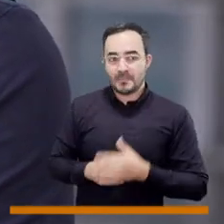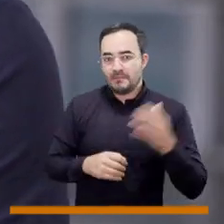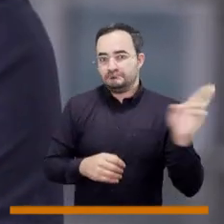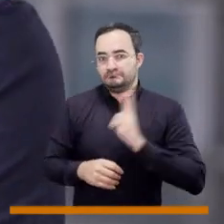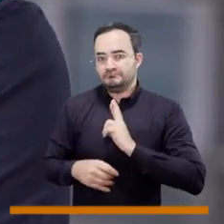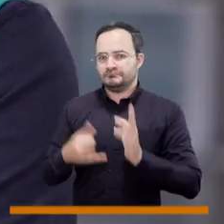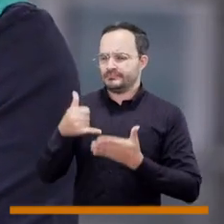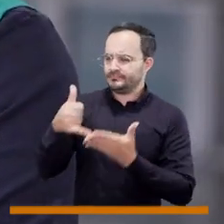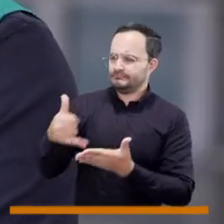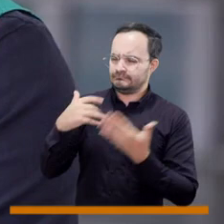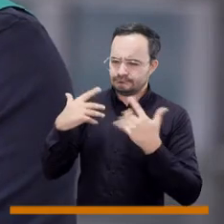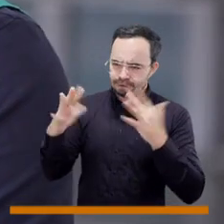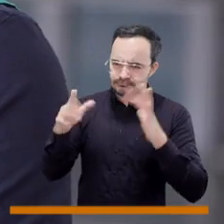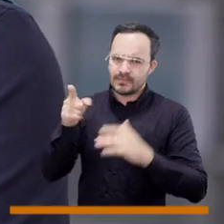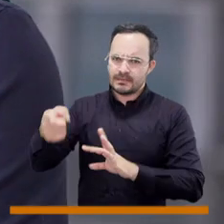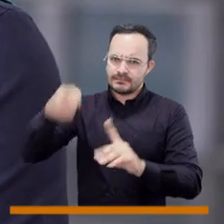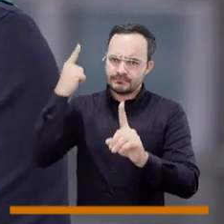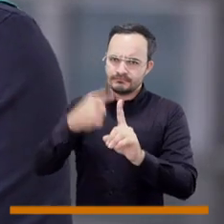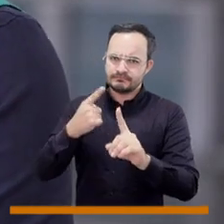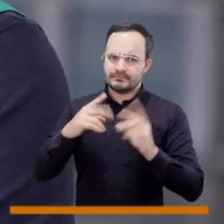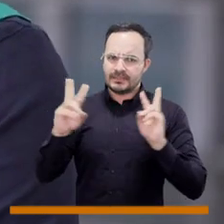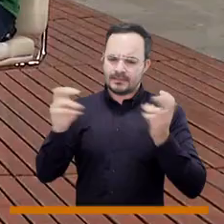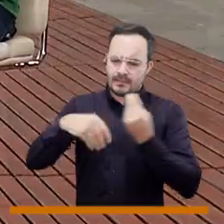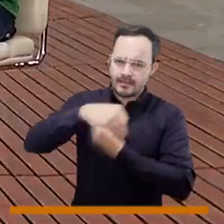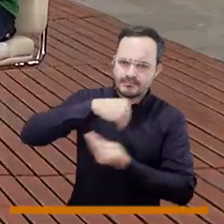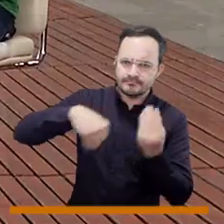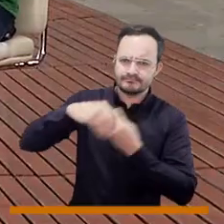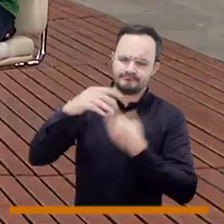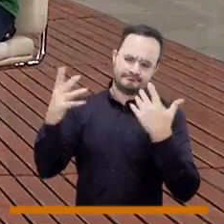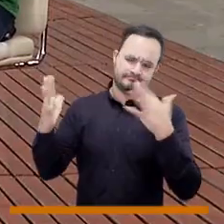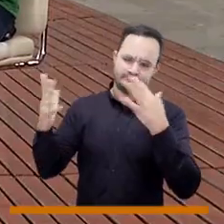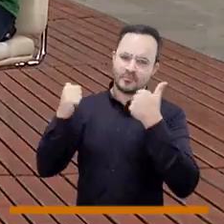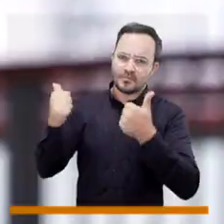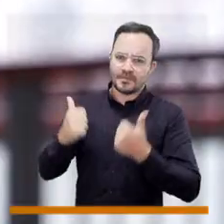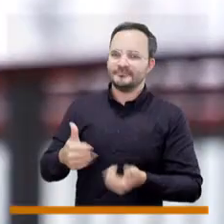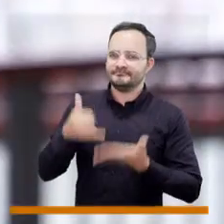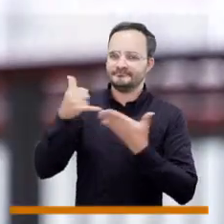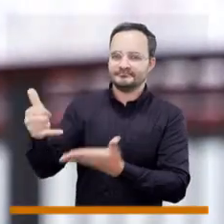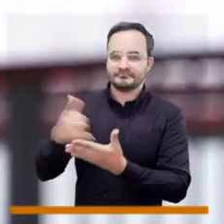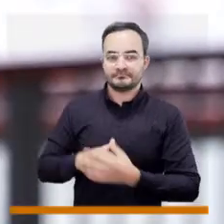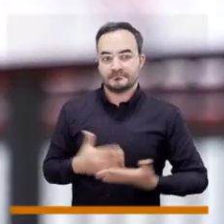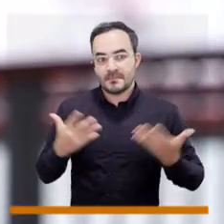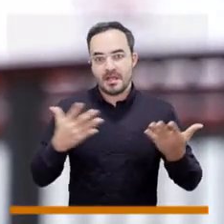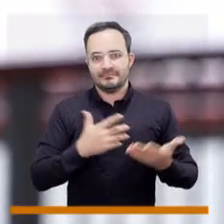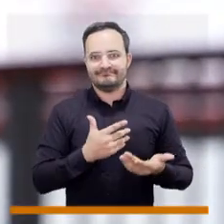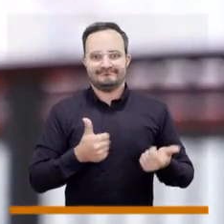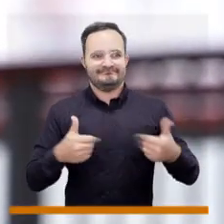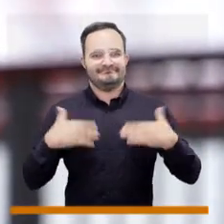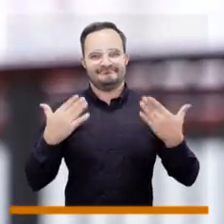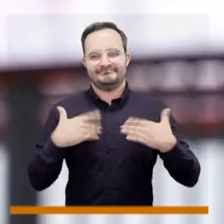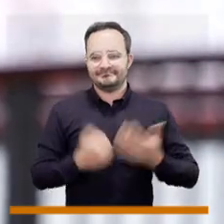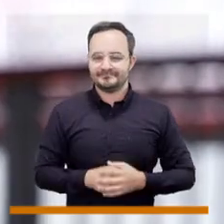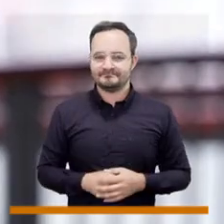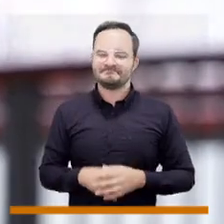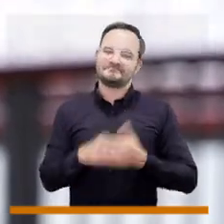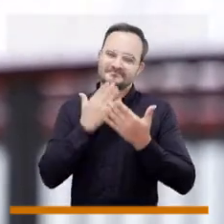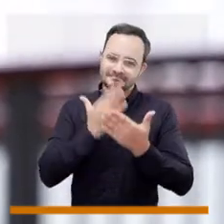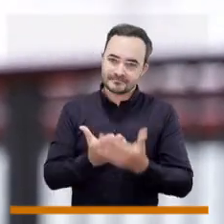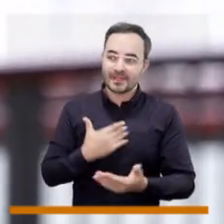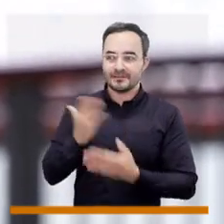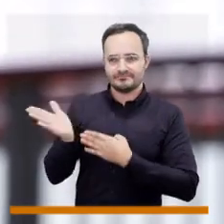una biblioteca que le apuesta muy fuerte a ese tema de la sostenibilidad. Oiga, qué bonito. Pues, concejal, obviamente usted que ha sido la persona que